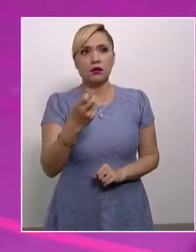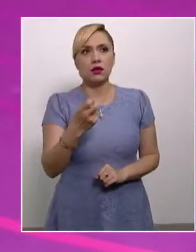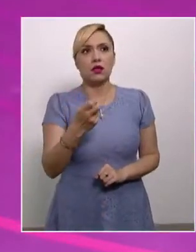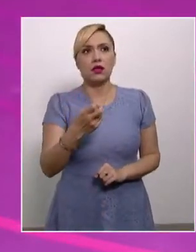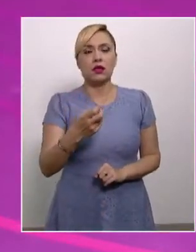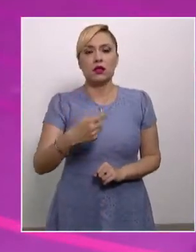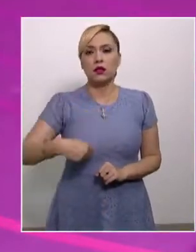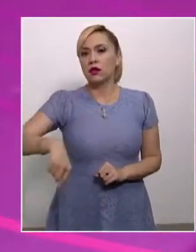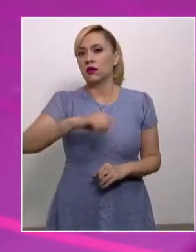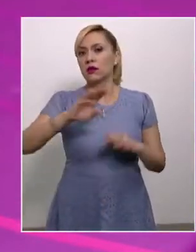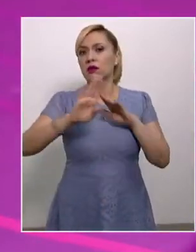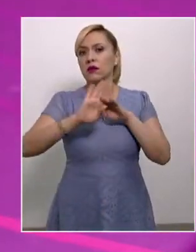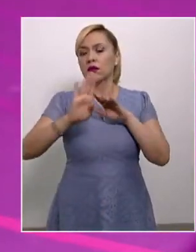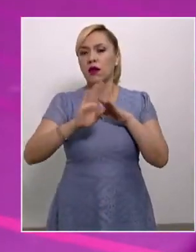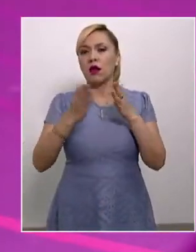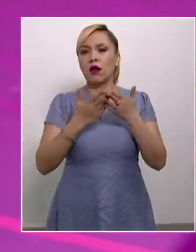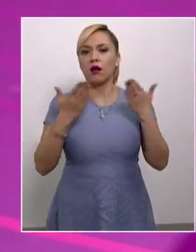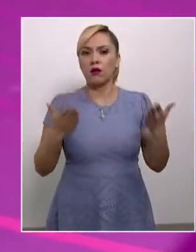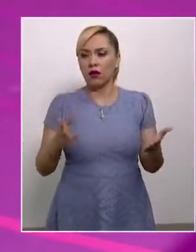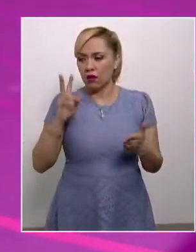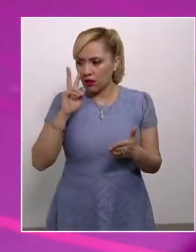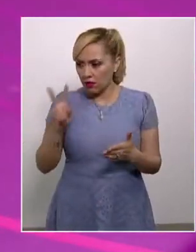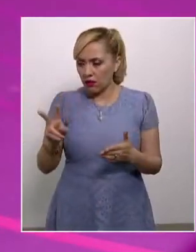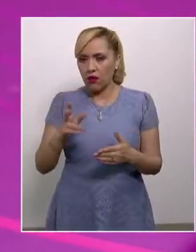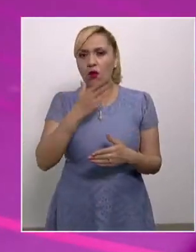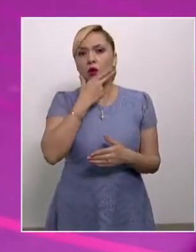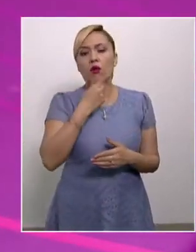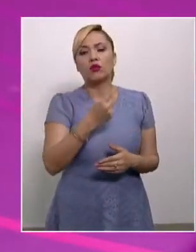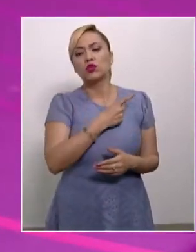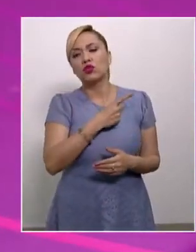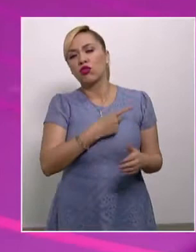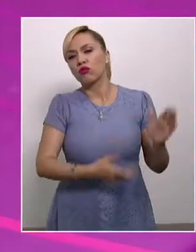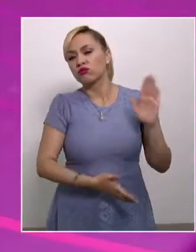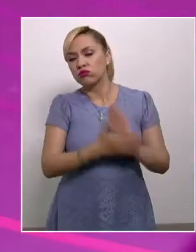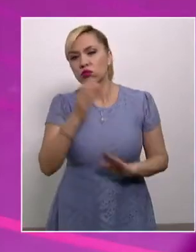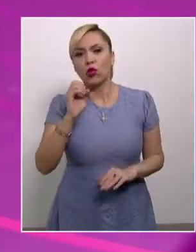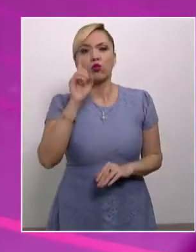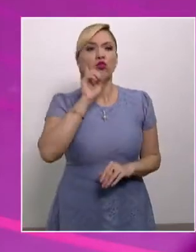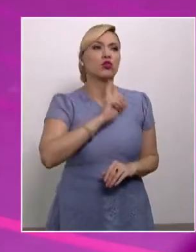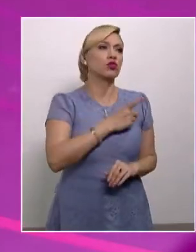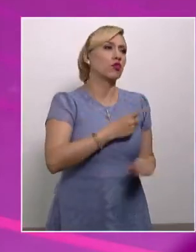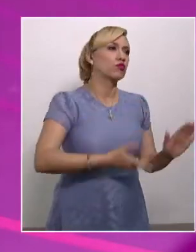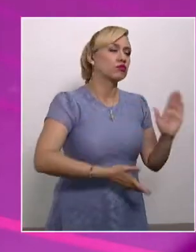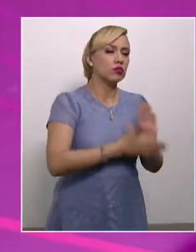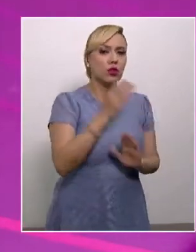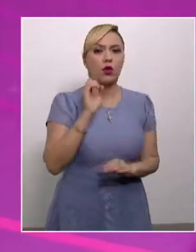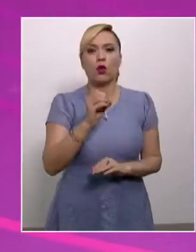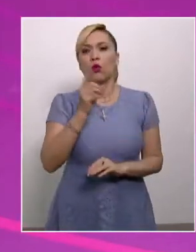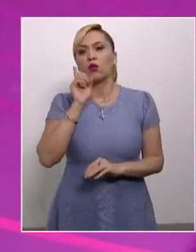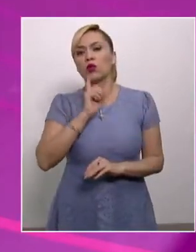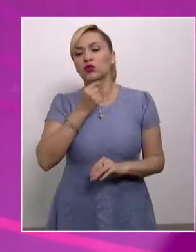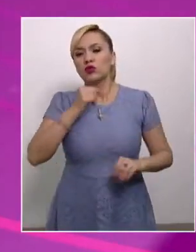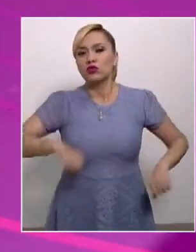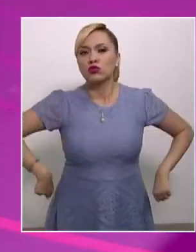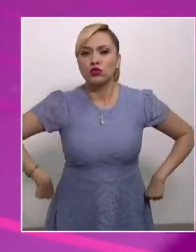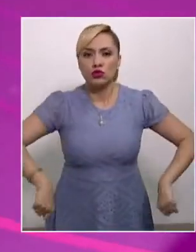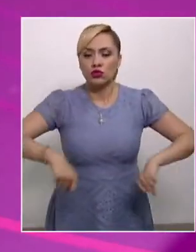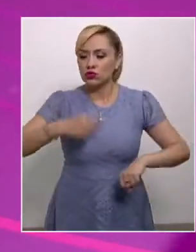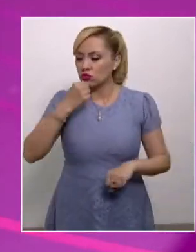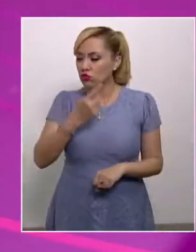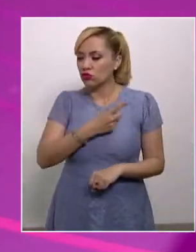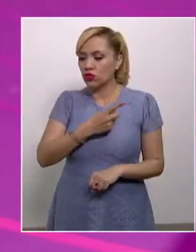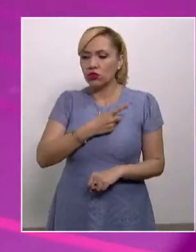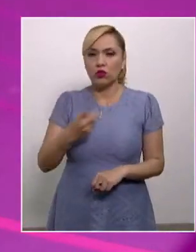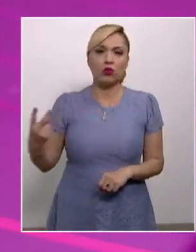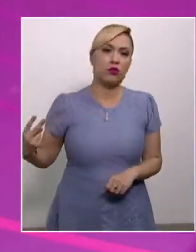el perfil de los migrantes está cambiando. Ya no es el hombre viajando solo, ya no es la mujer viajando sola, ya no es la mujer con niños, ya no son los niños solos que